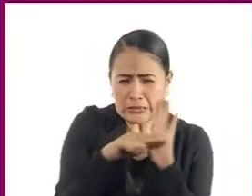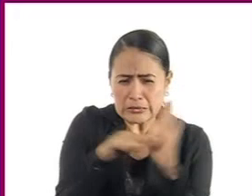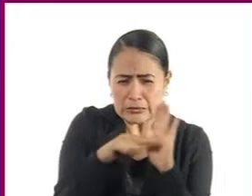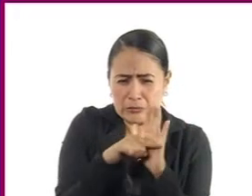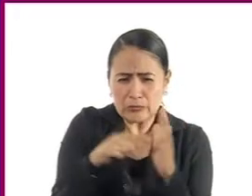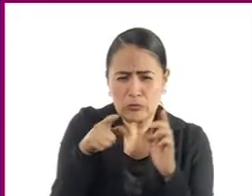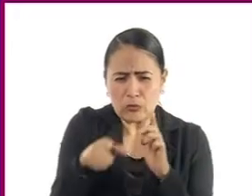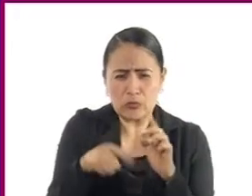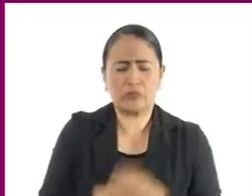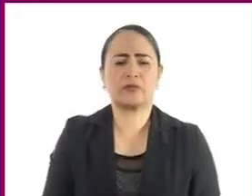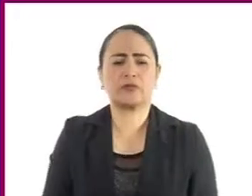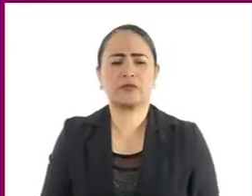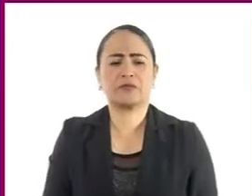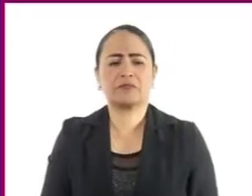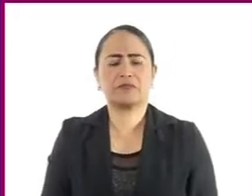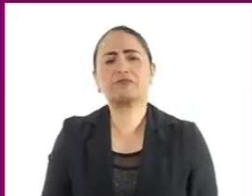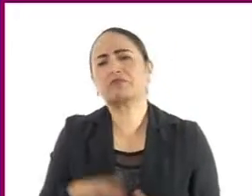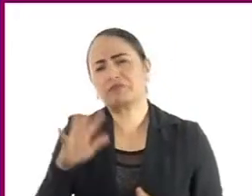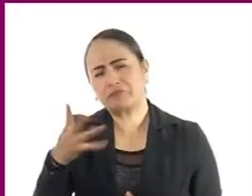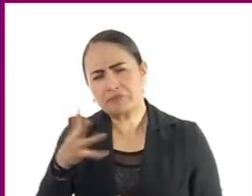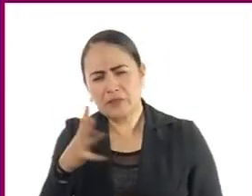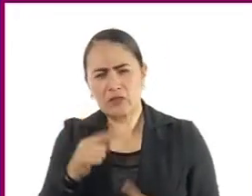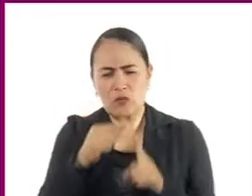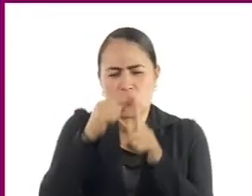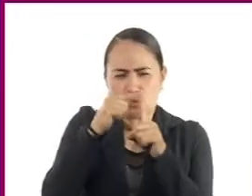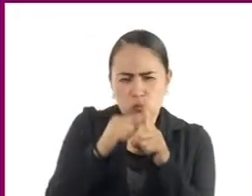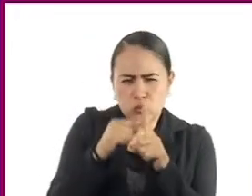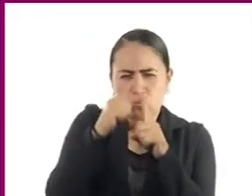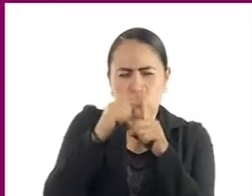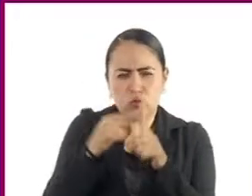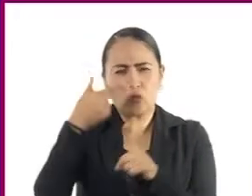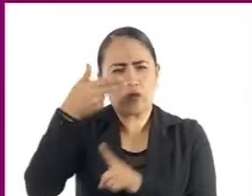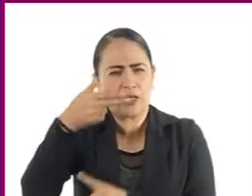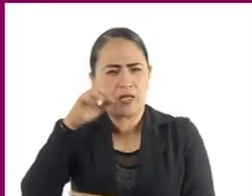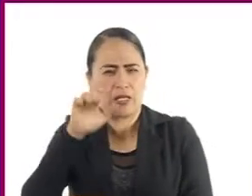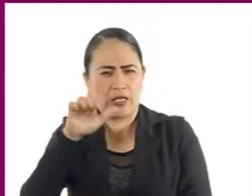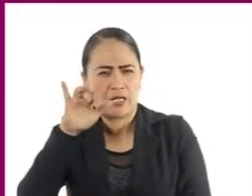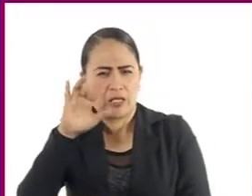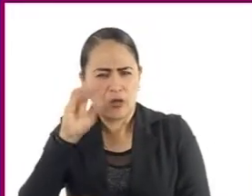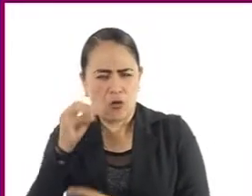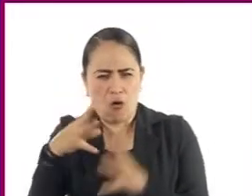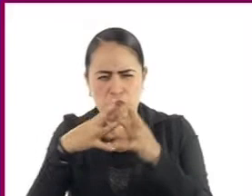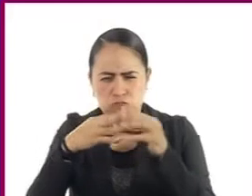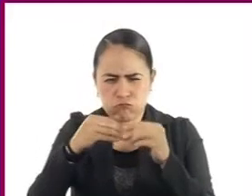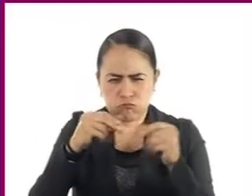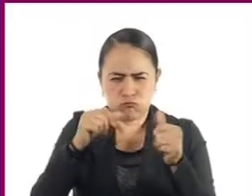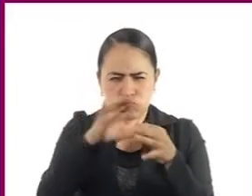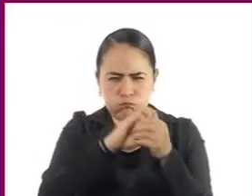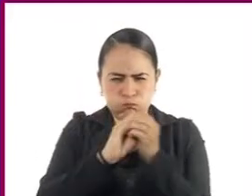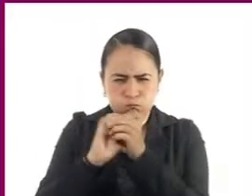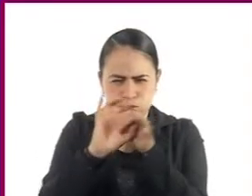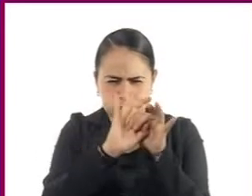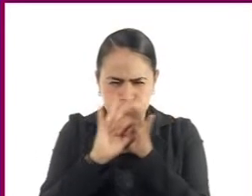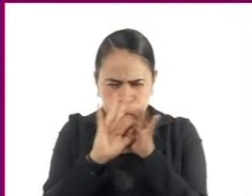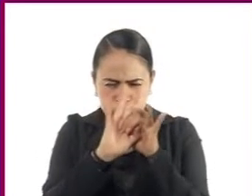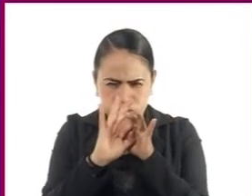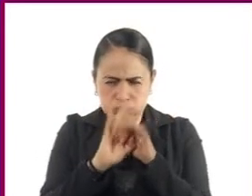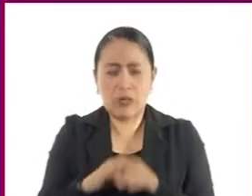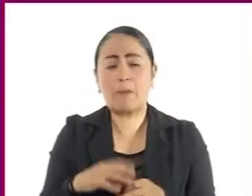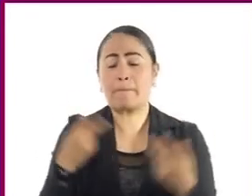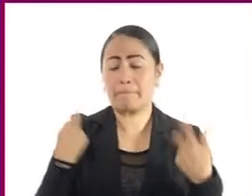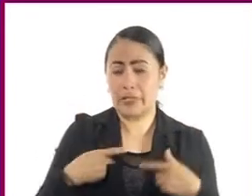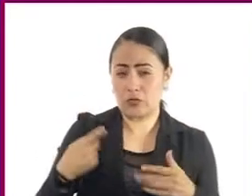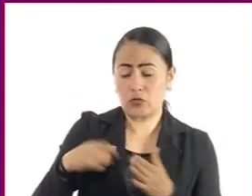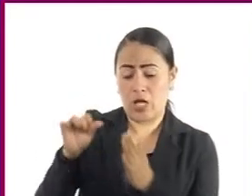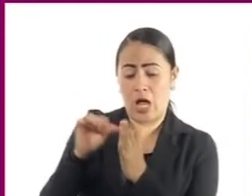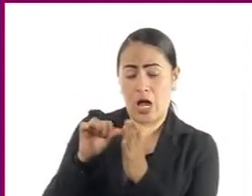subrayado que a partir de cierta temperatura la masa del helio se hace homogénea y quien escribe el artículo